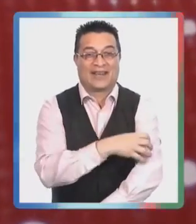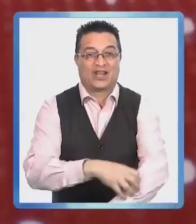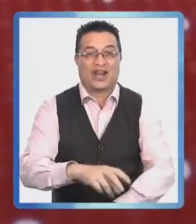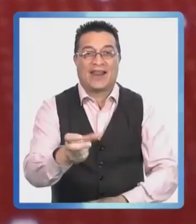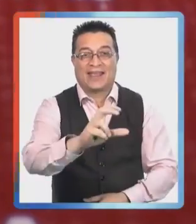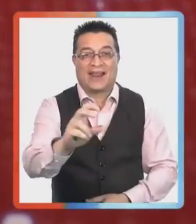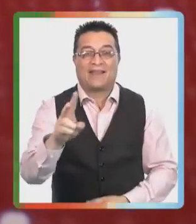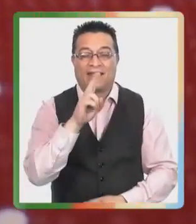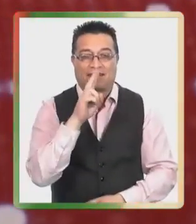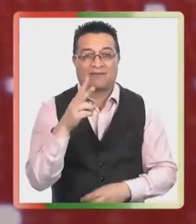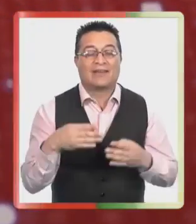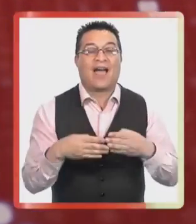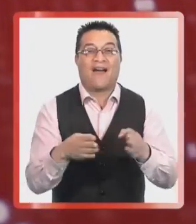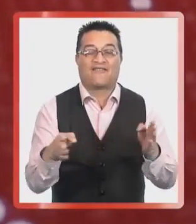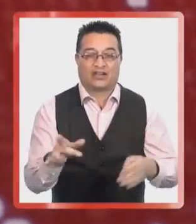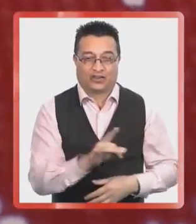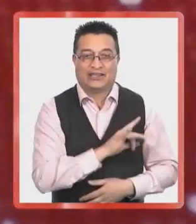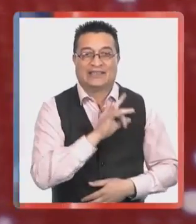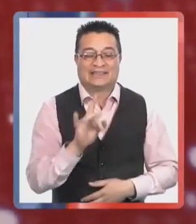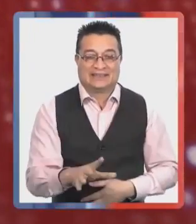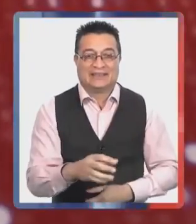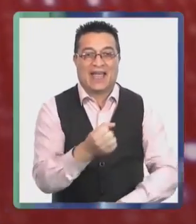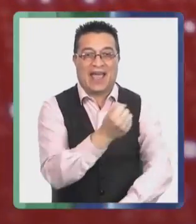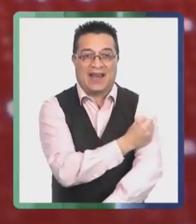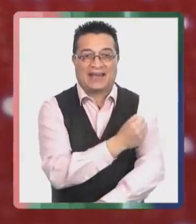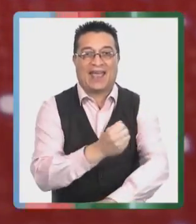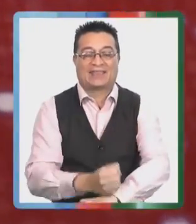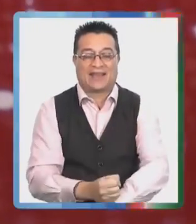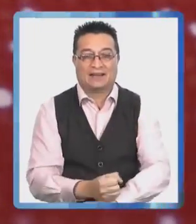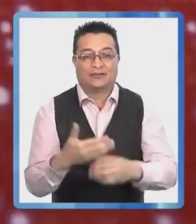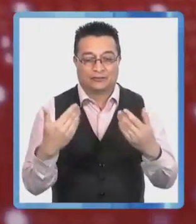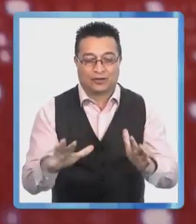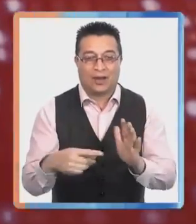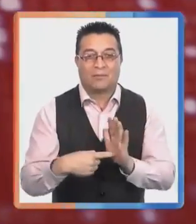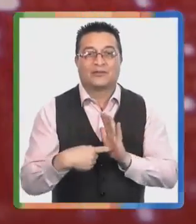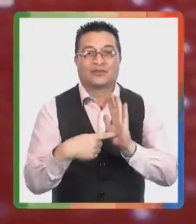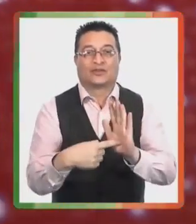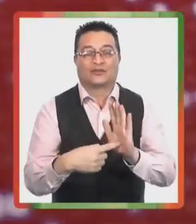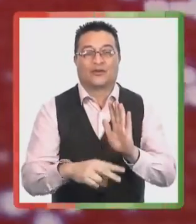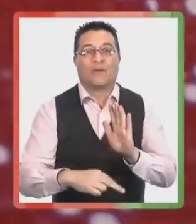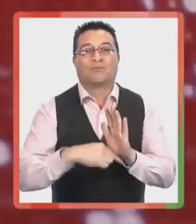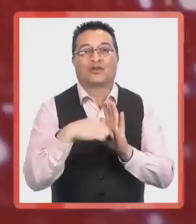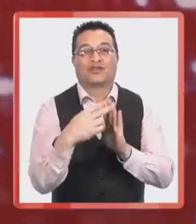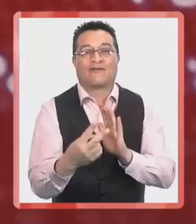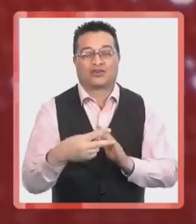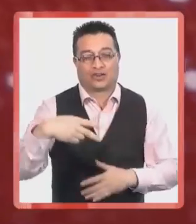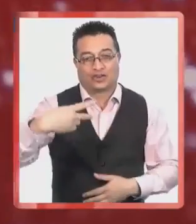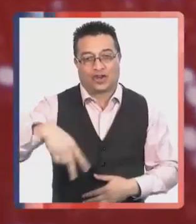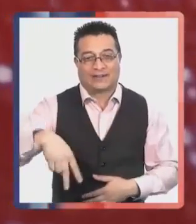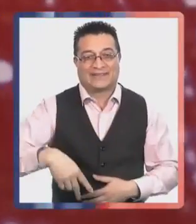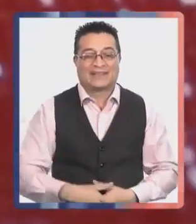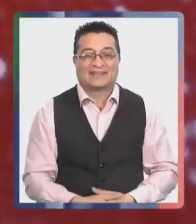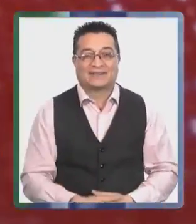Asociación Regional de Canales de Televisión de Señal Abierta de Chile, Arcatel, presentó Portavoz Noticias.